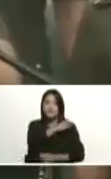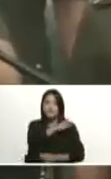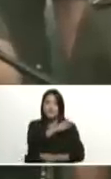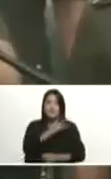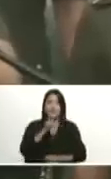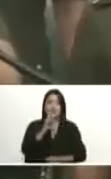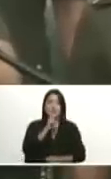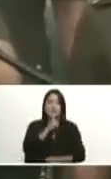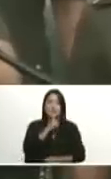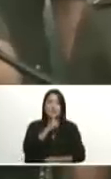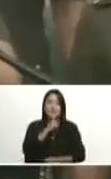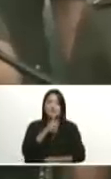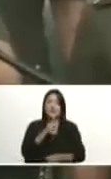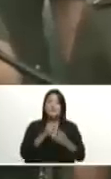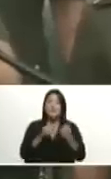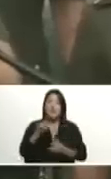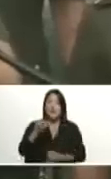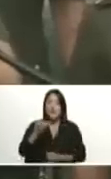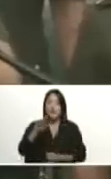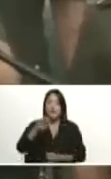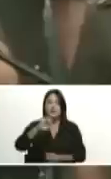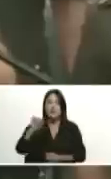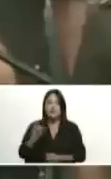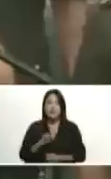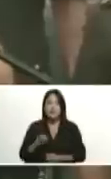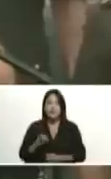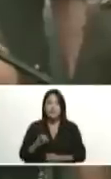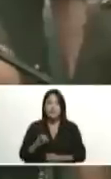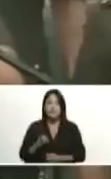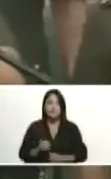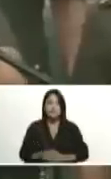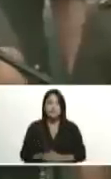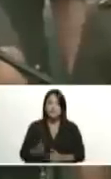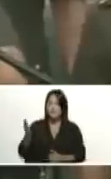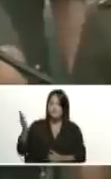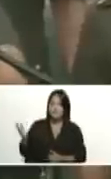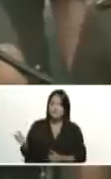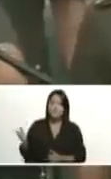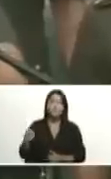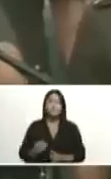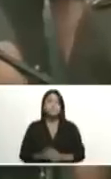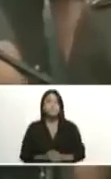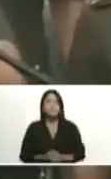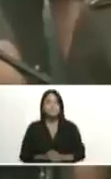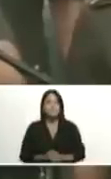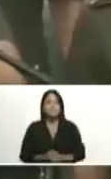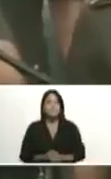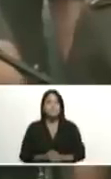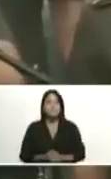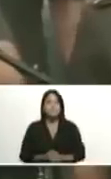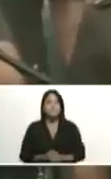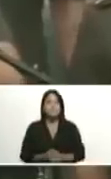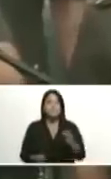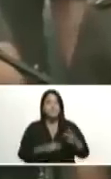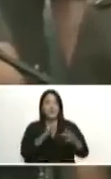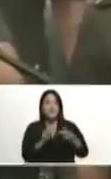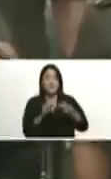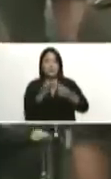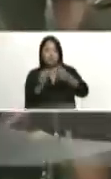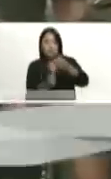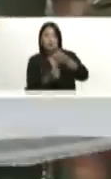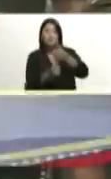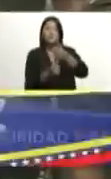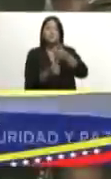Domingo Hernández Lares, comandante estratégico operacional de la Fuerza Armada Nacional Bolivariana, su segundo comandante